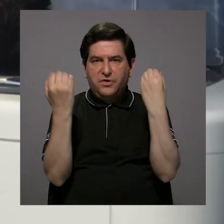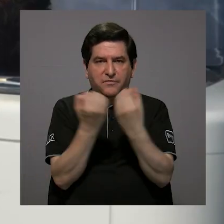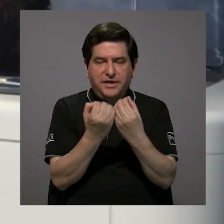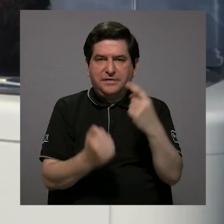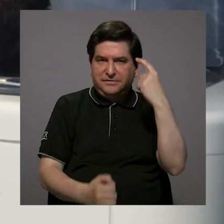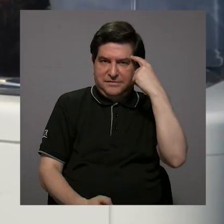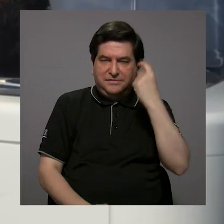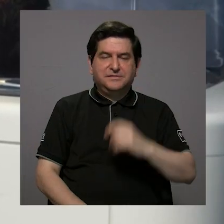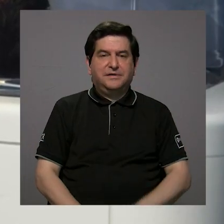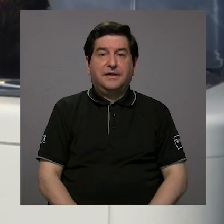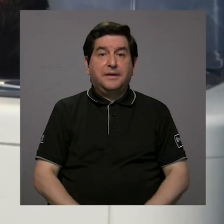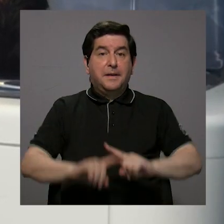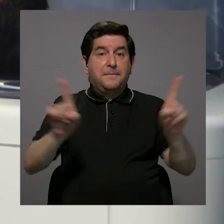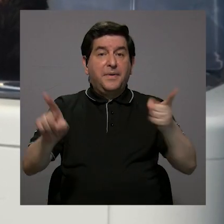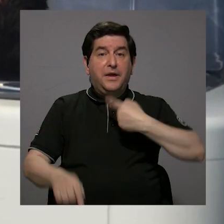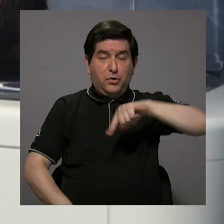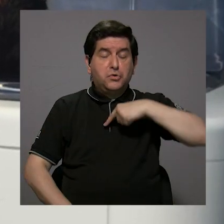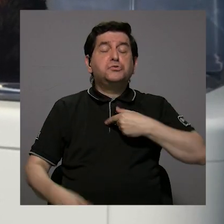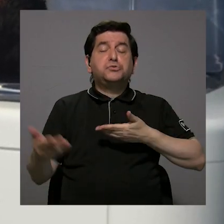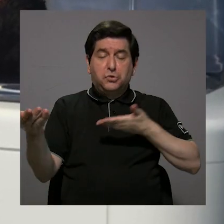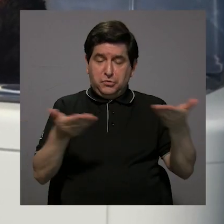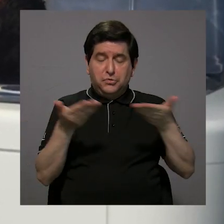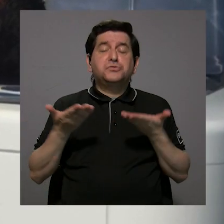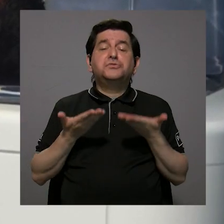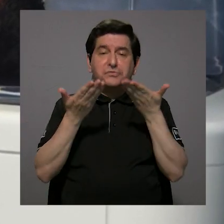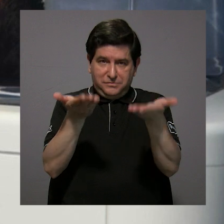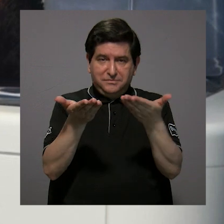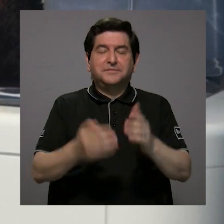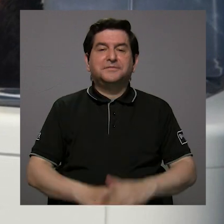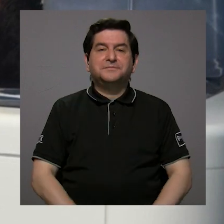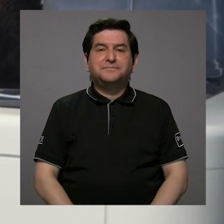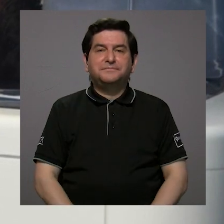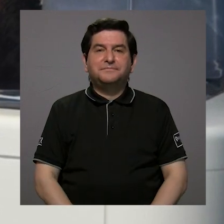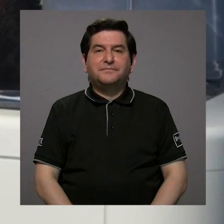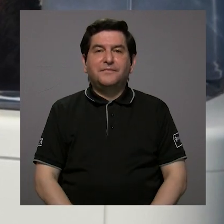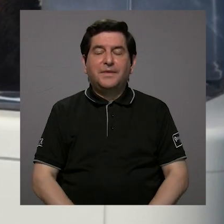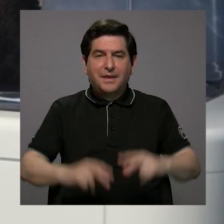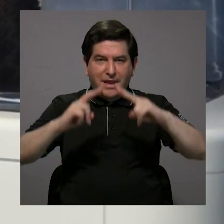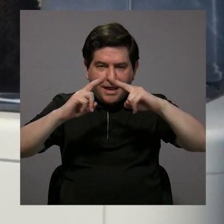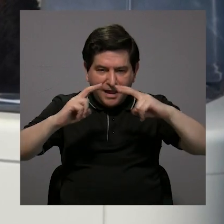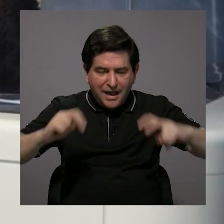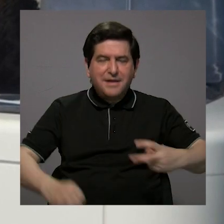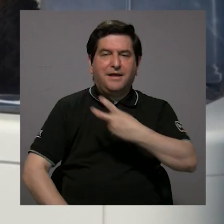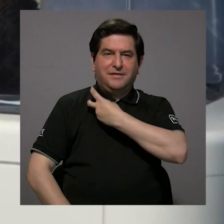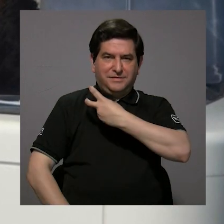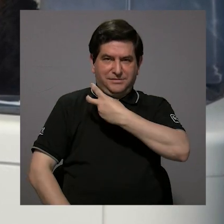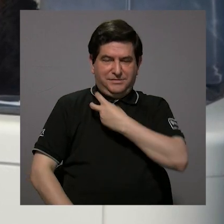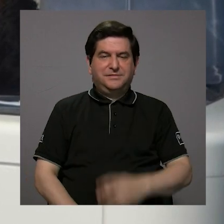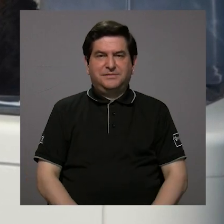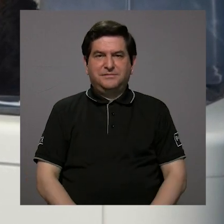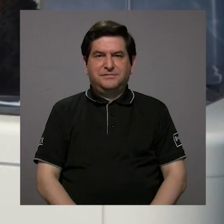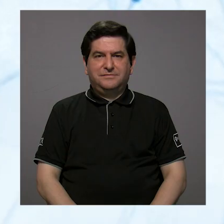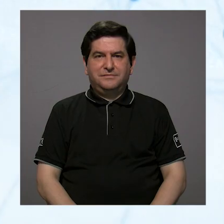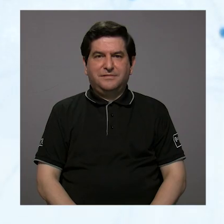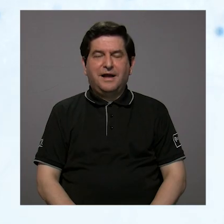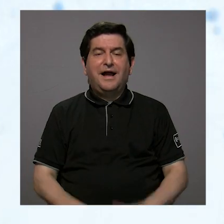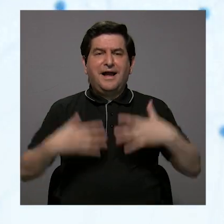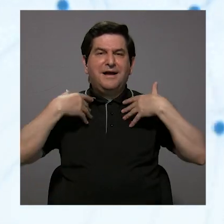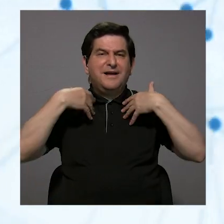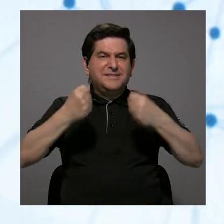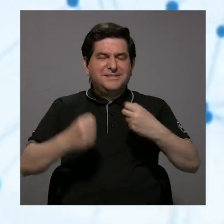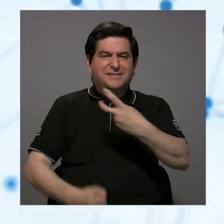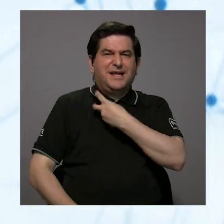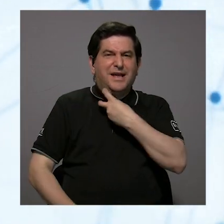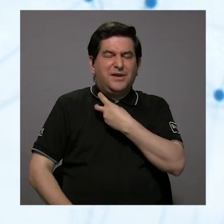diferentes organizaciones. Pero prestamos algunos servicios como por ejemplo densitometría ósea, qué tal está